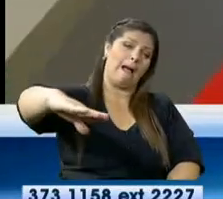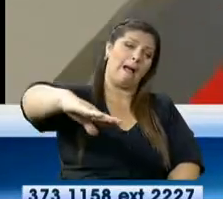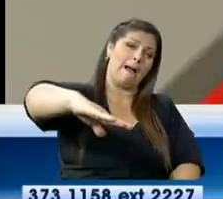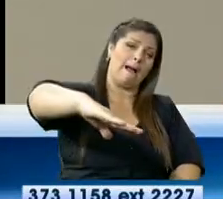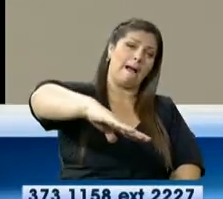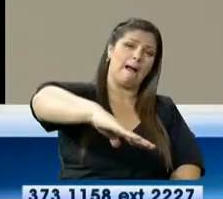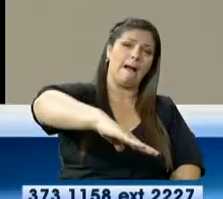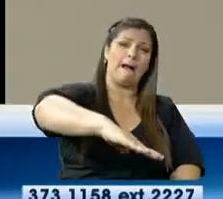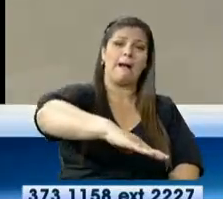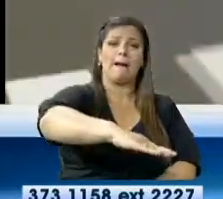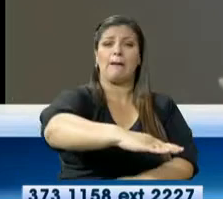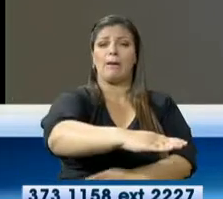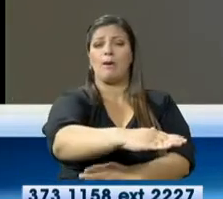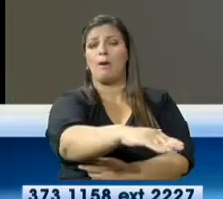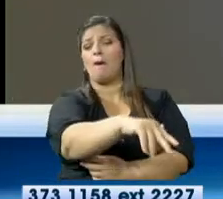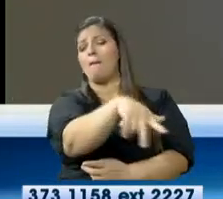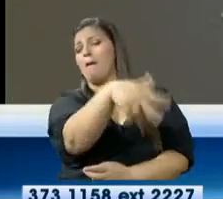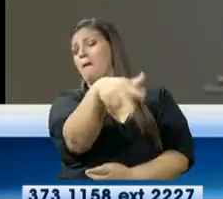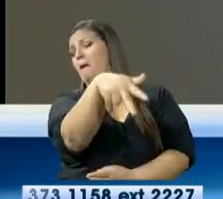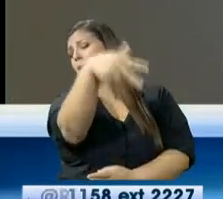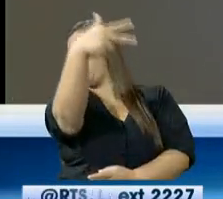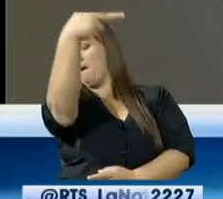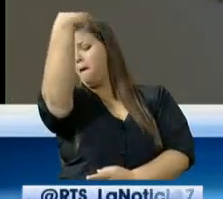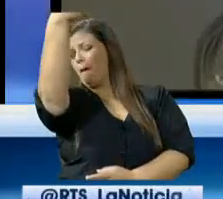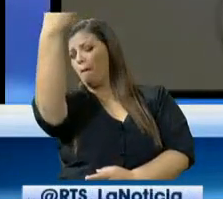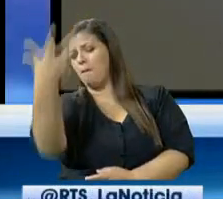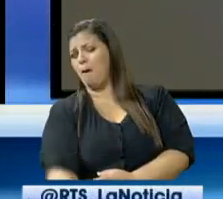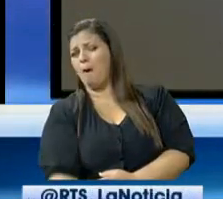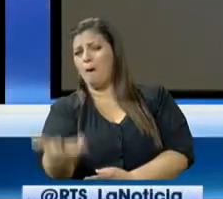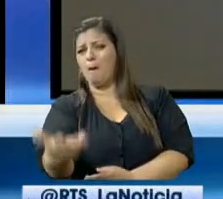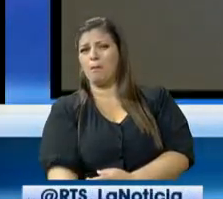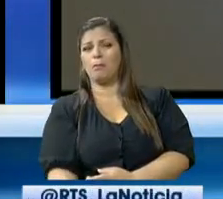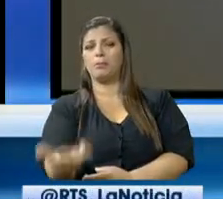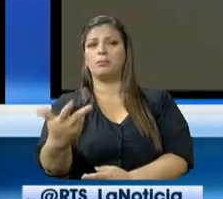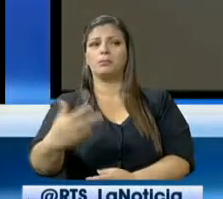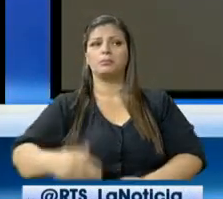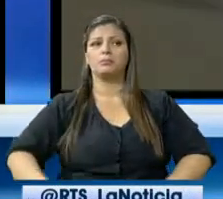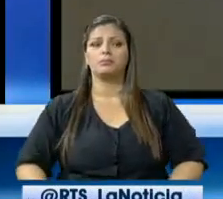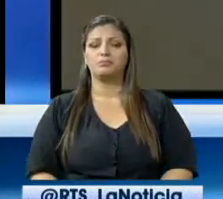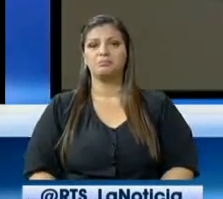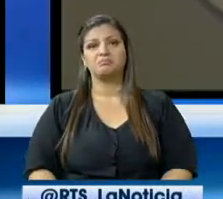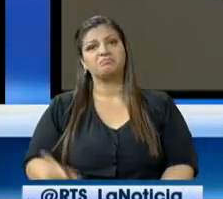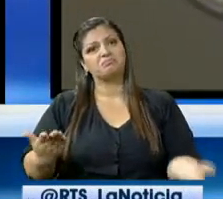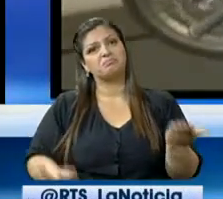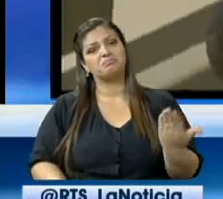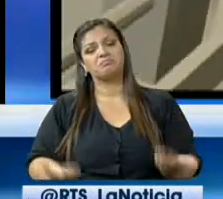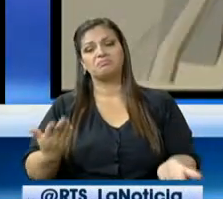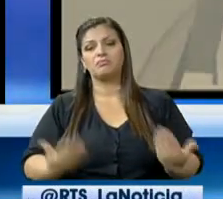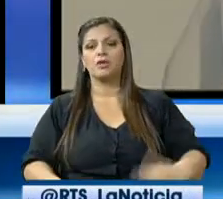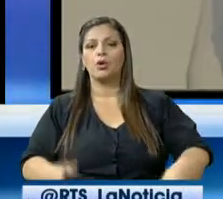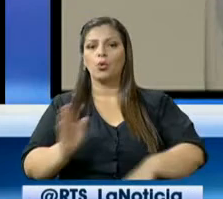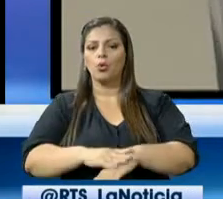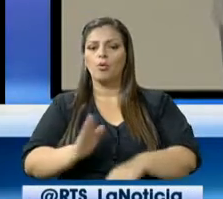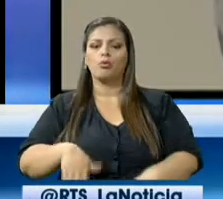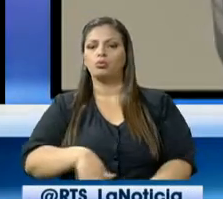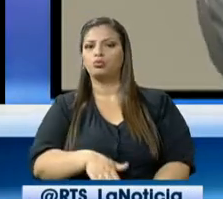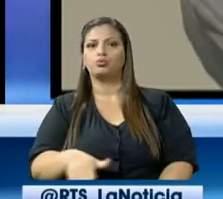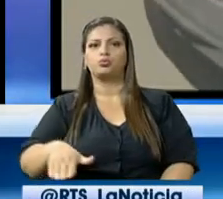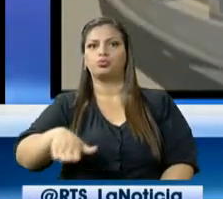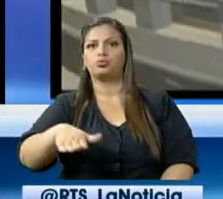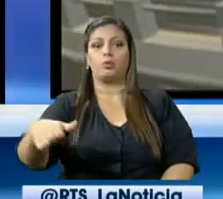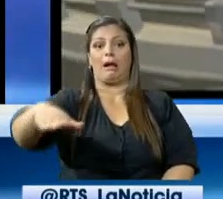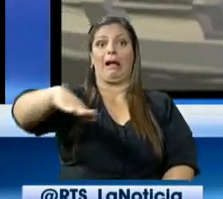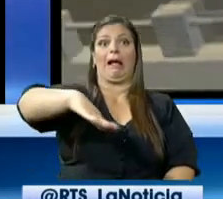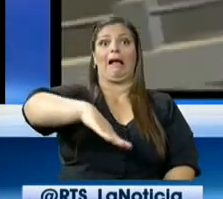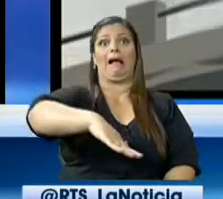la curva cerrada, no se sabe qué salió mal. Se presume que fue una pérdida de carril y estrellamiento, ¿no?, contra la baranda del paso